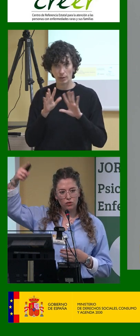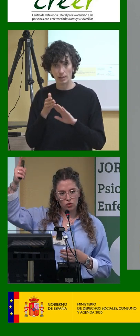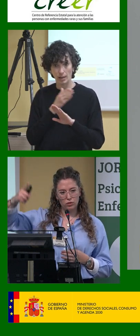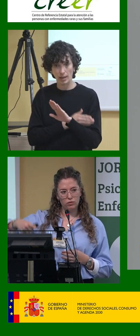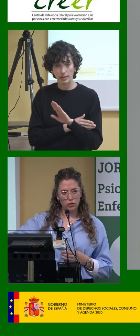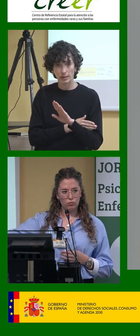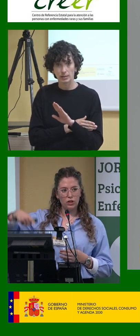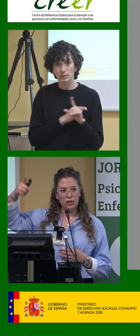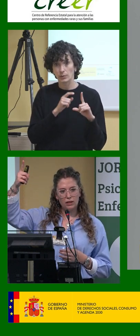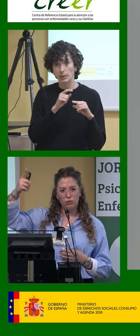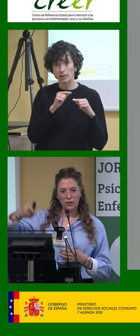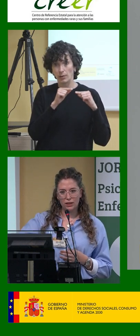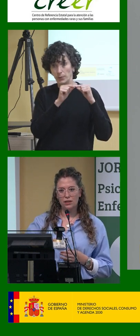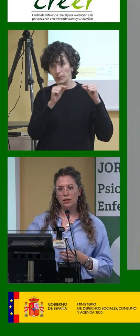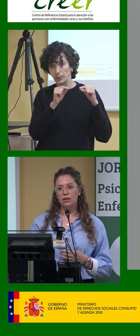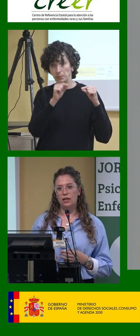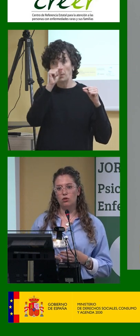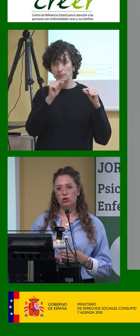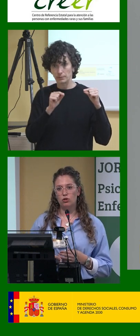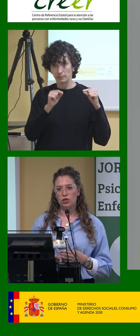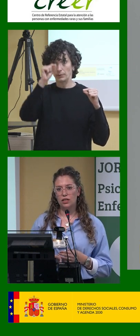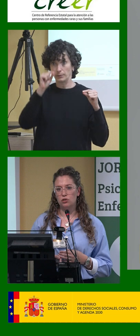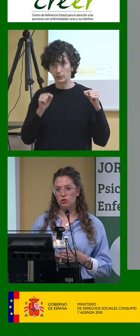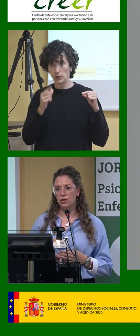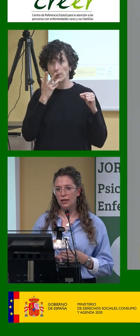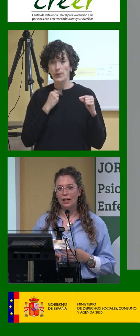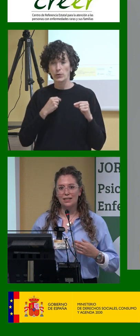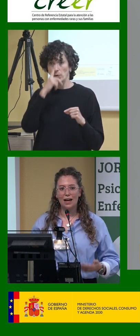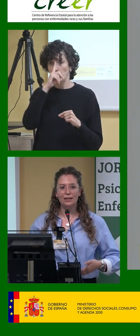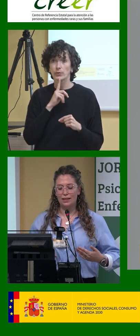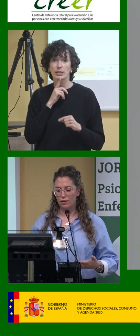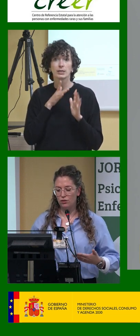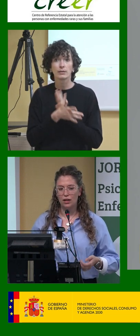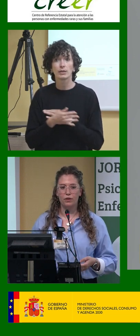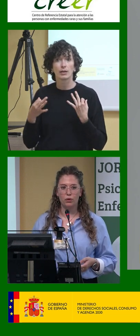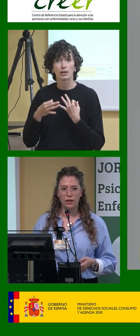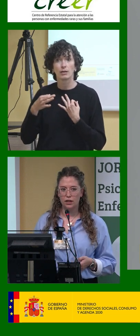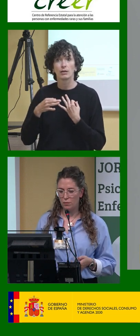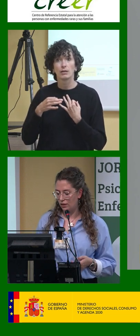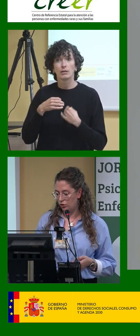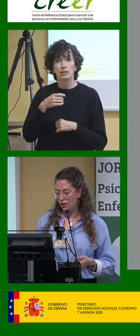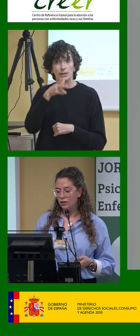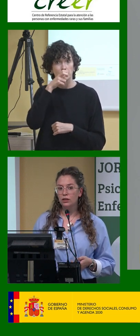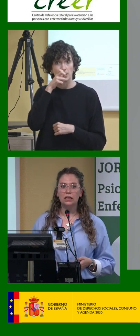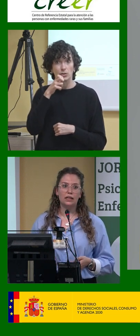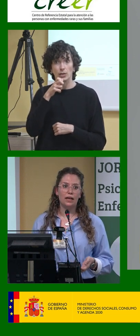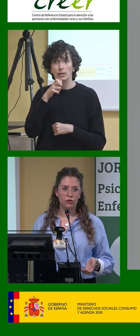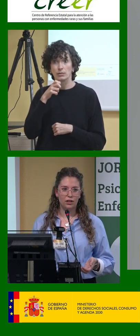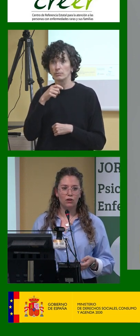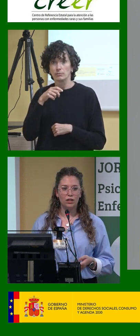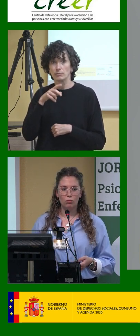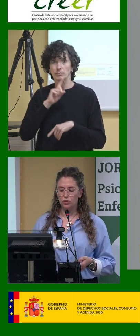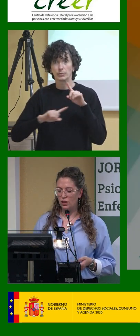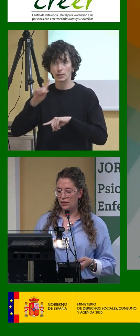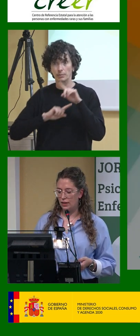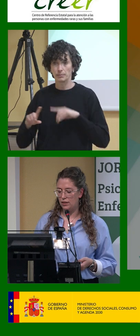hay picos muy fuertes en color rosa y eso nos indica esa alteración en la frecuencia respiratoria